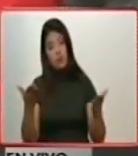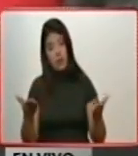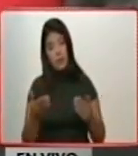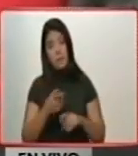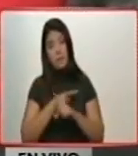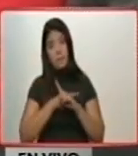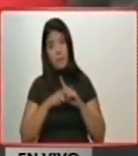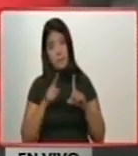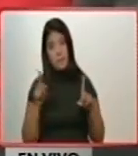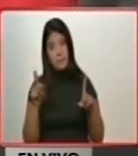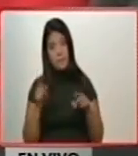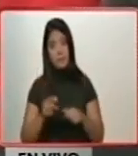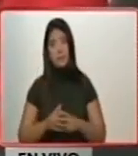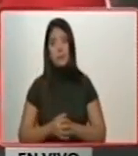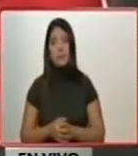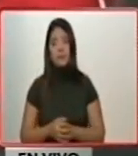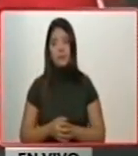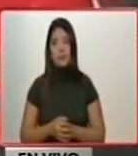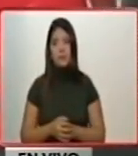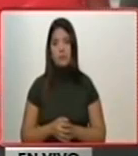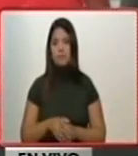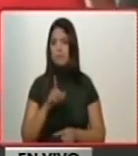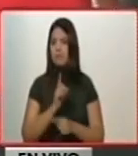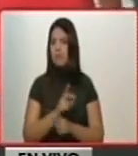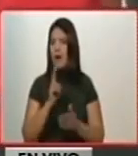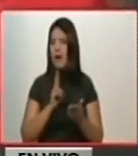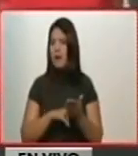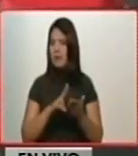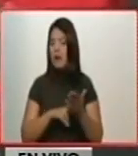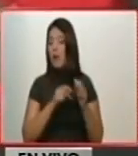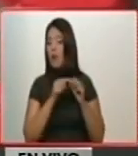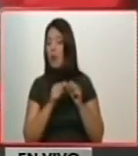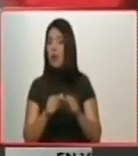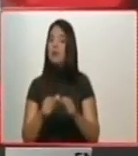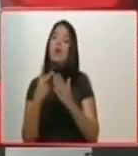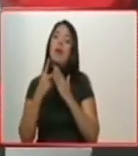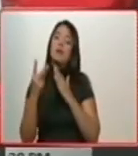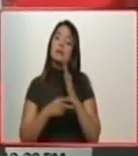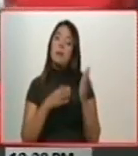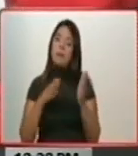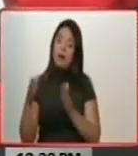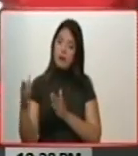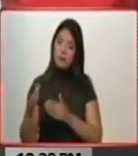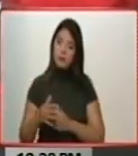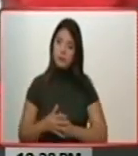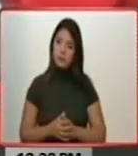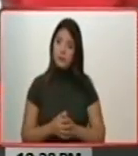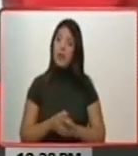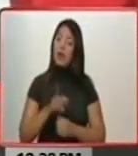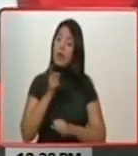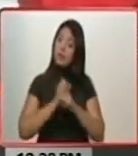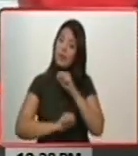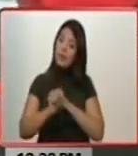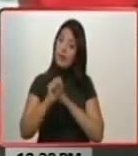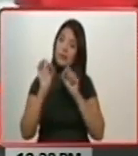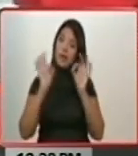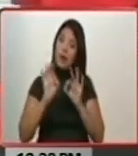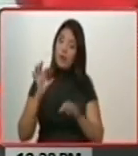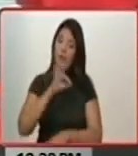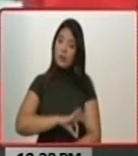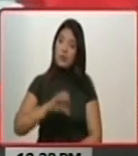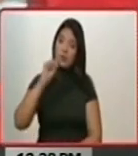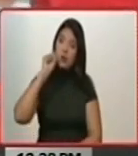pero la garantía de la continuidad de esta política y de la defensa del modelo